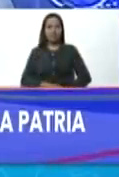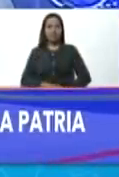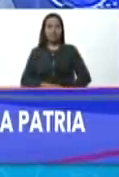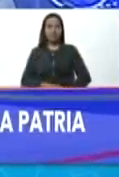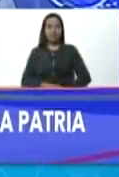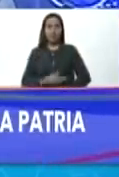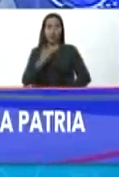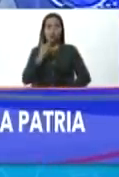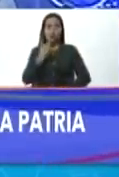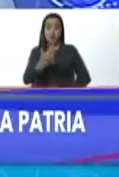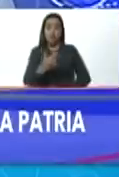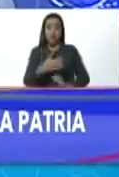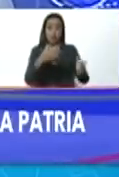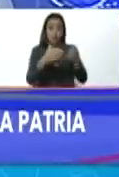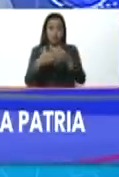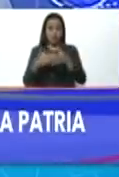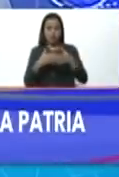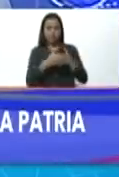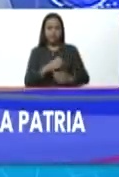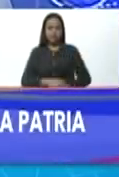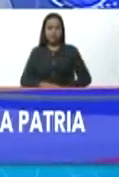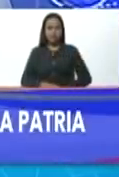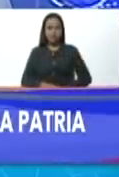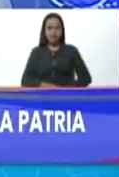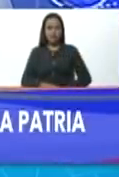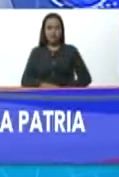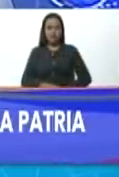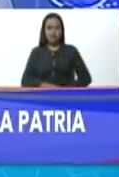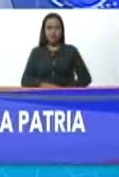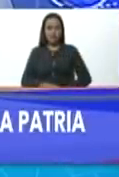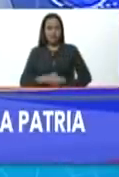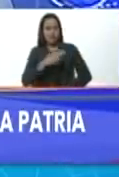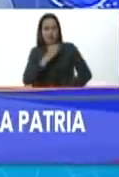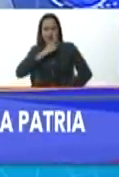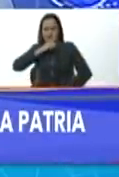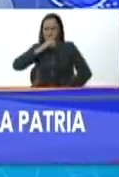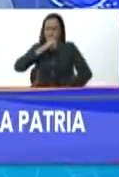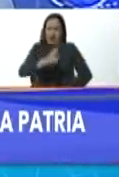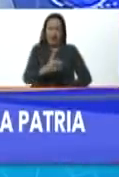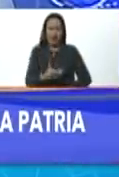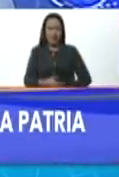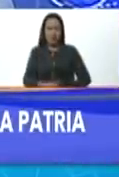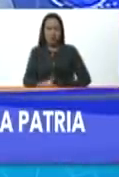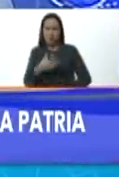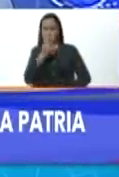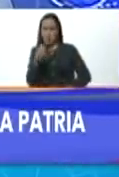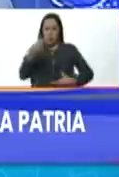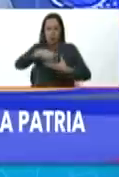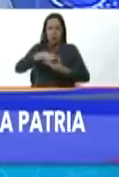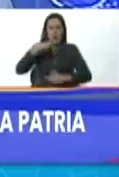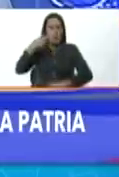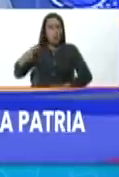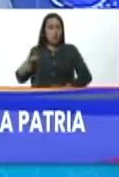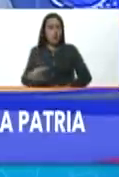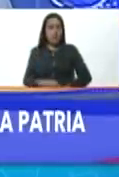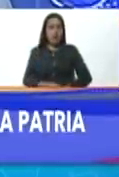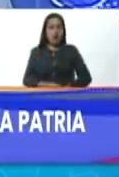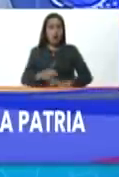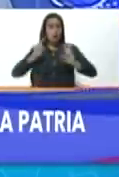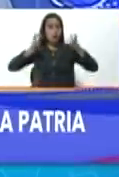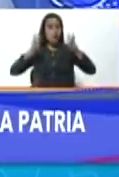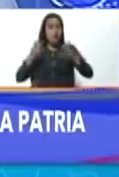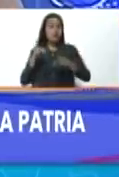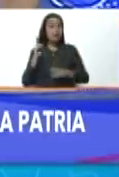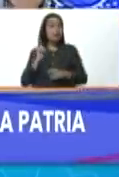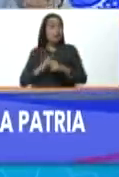Yo le digo a esos sectores, no sean miserables, no politicen un tema tan delicado para la